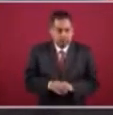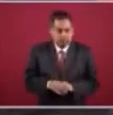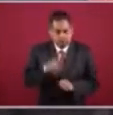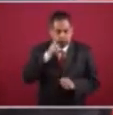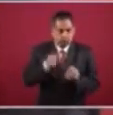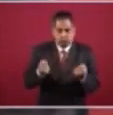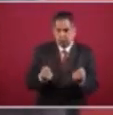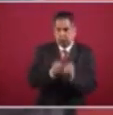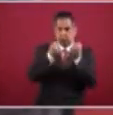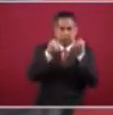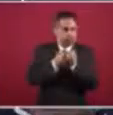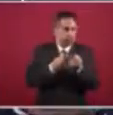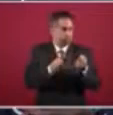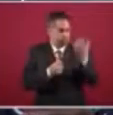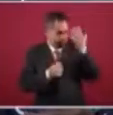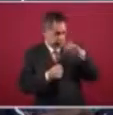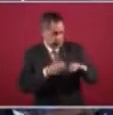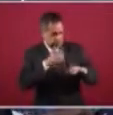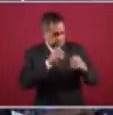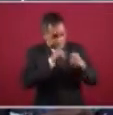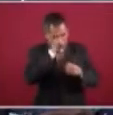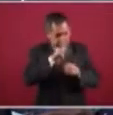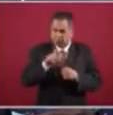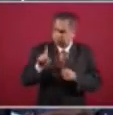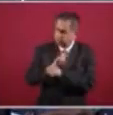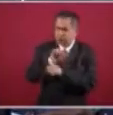enfrentar la violencia con la violencia,